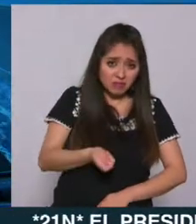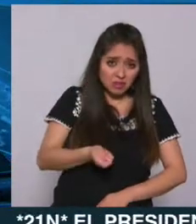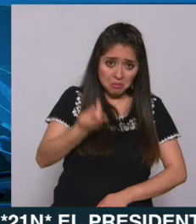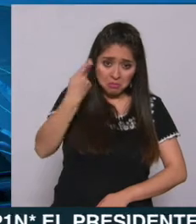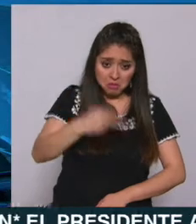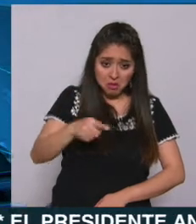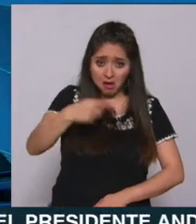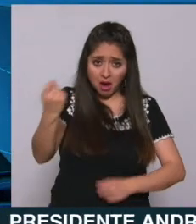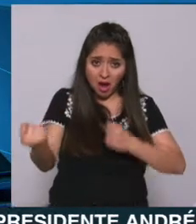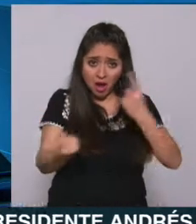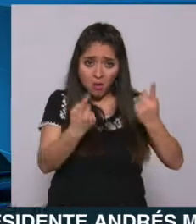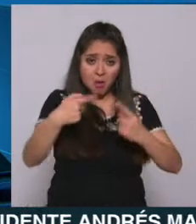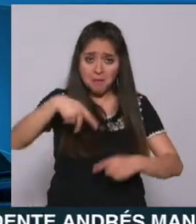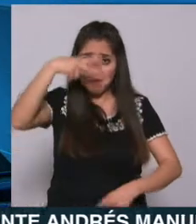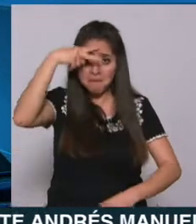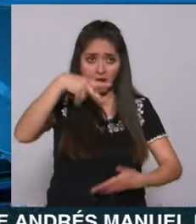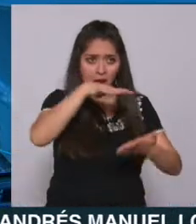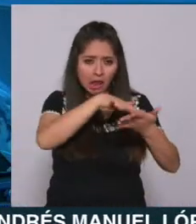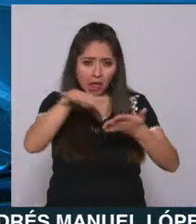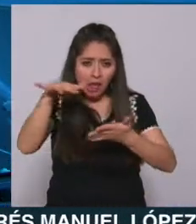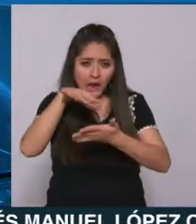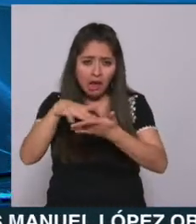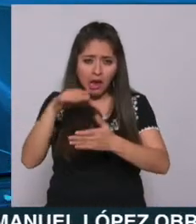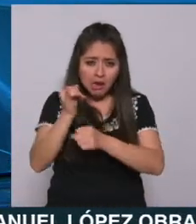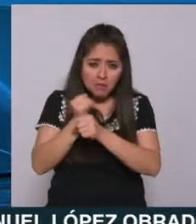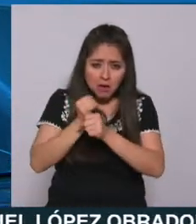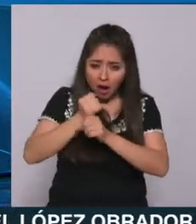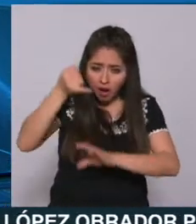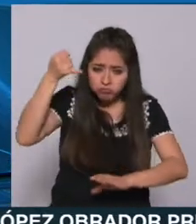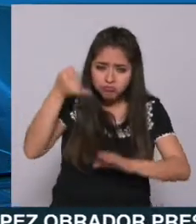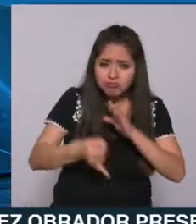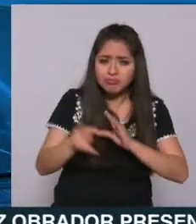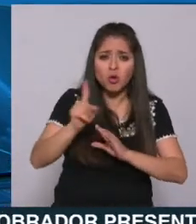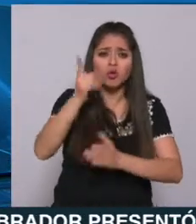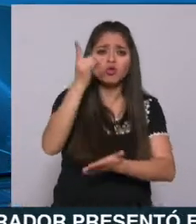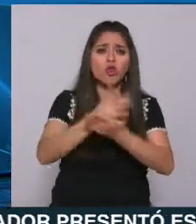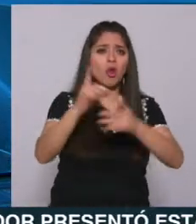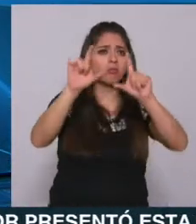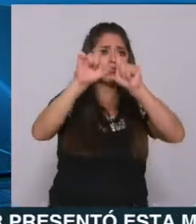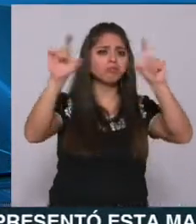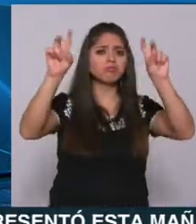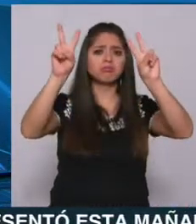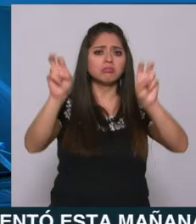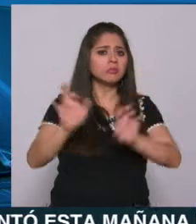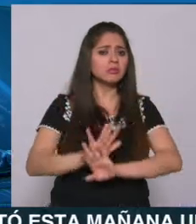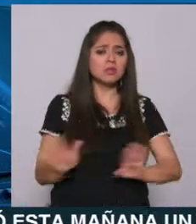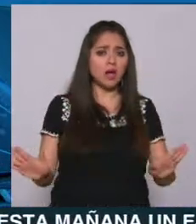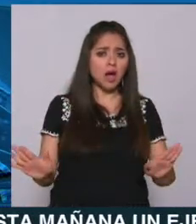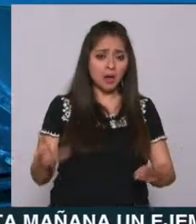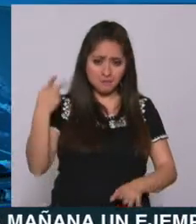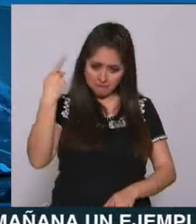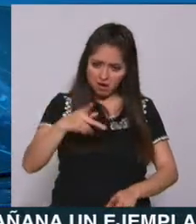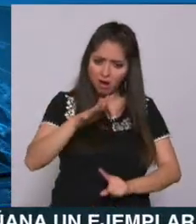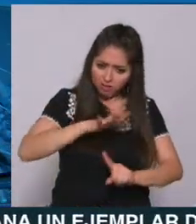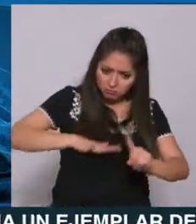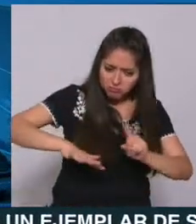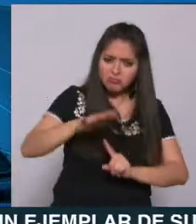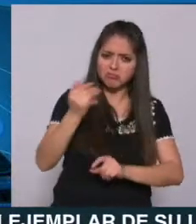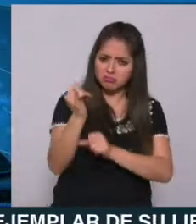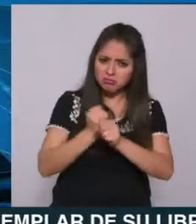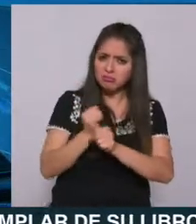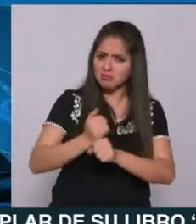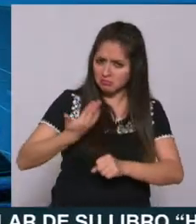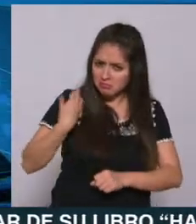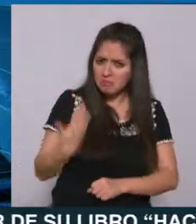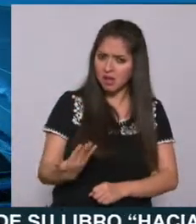más que los encabezados, ¿no? Y no nos ponemos a leer o a investigar todo lo que hay alrededor de, pues no solo en este